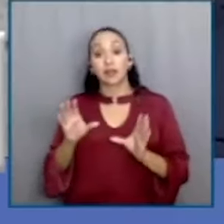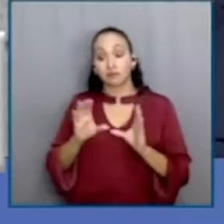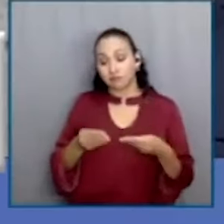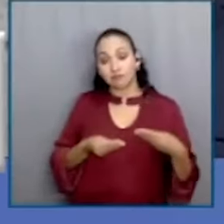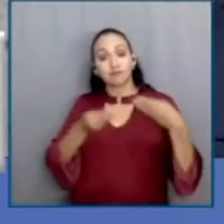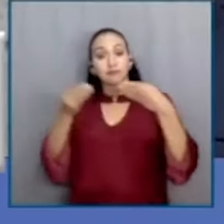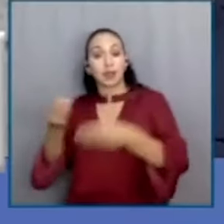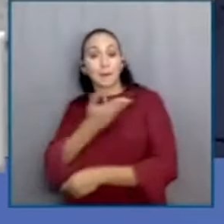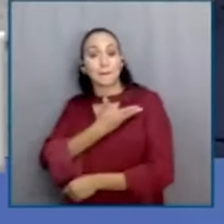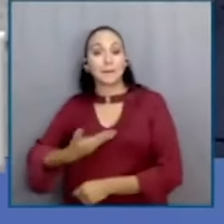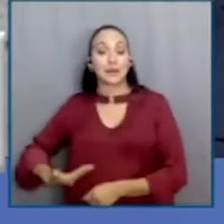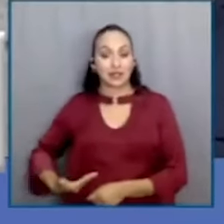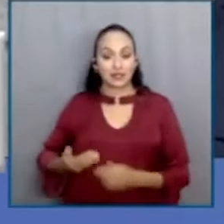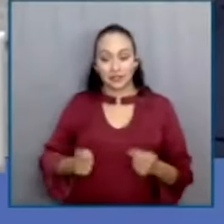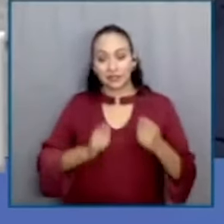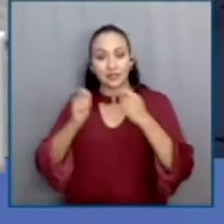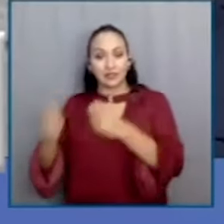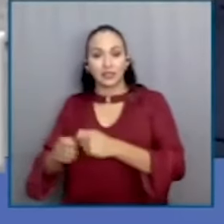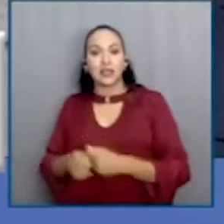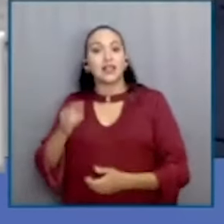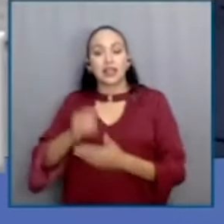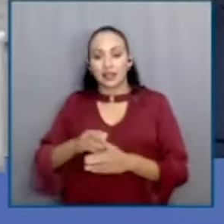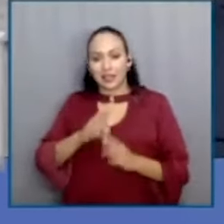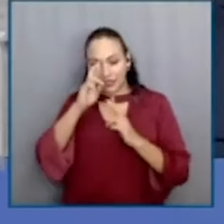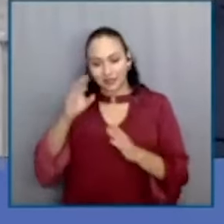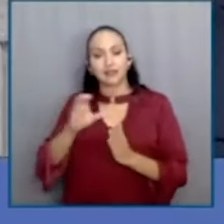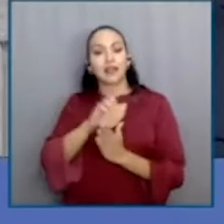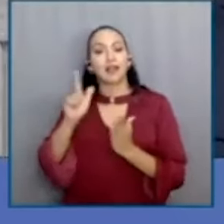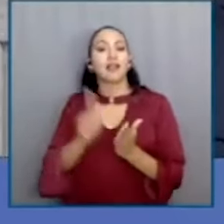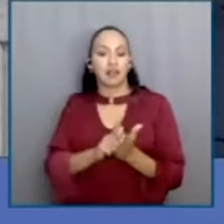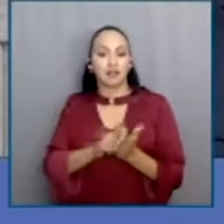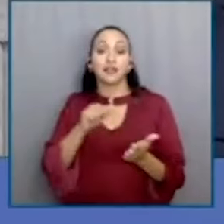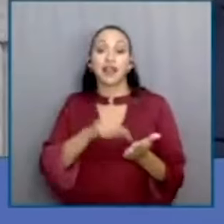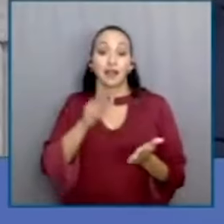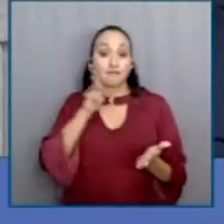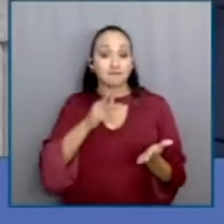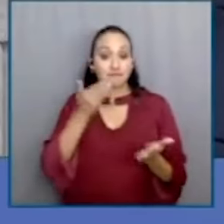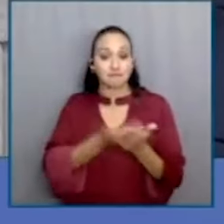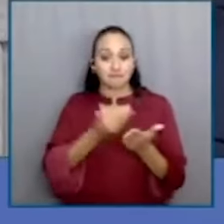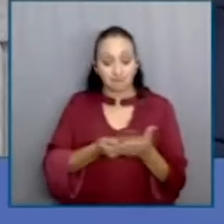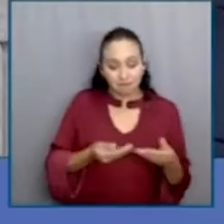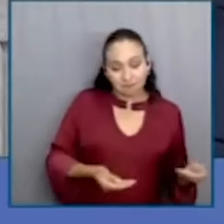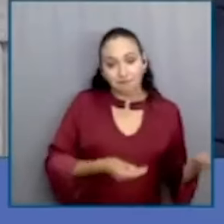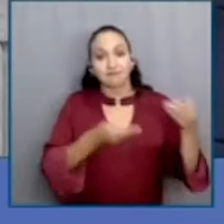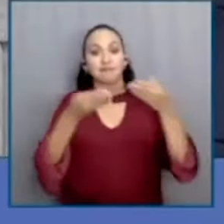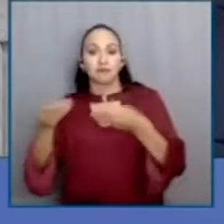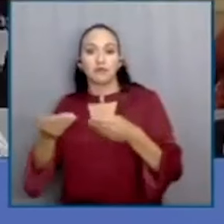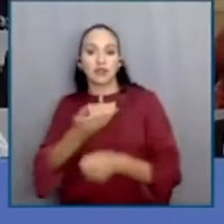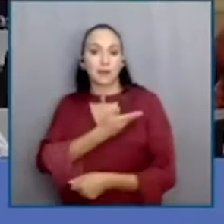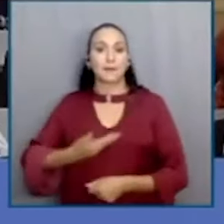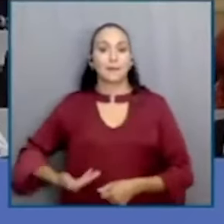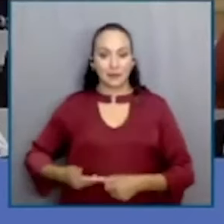con criterios jurídicos, tomando en cuenta las pruebas y los elementos que obren en los expedientes